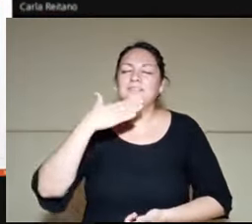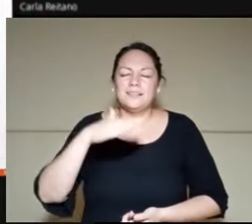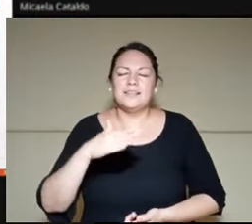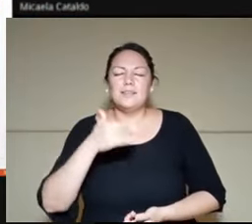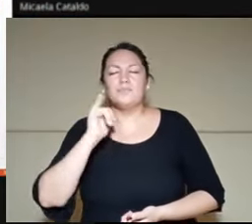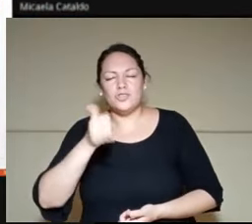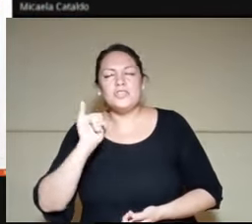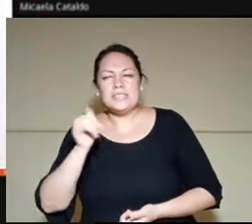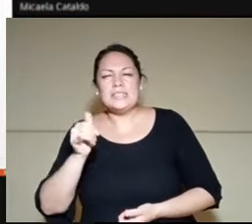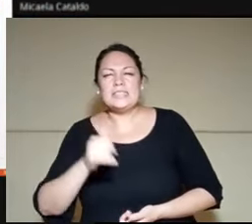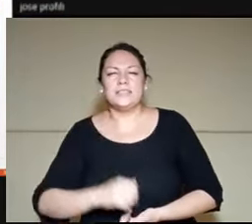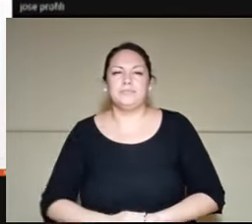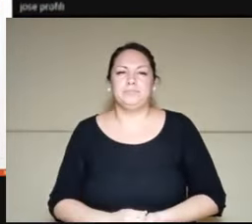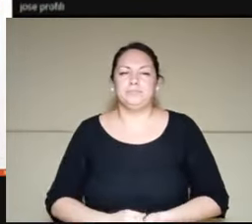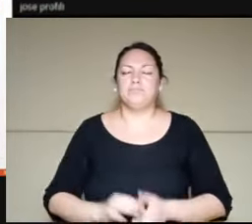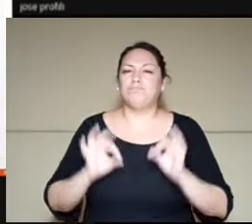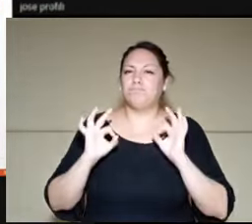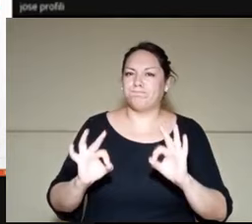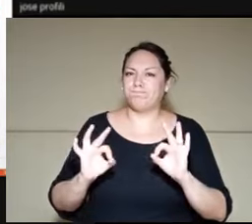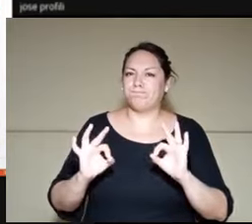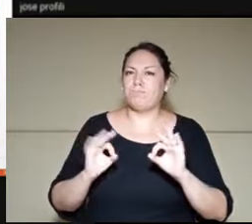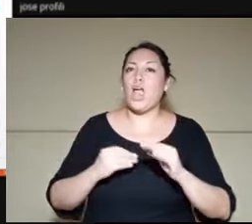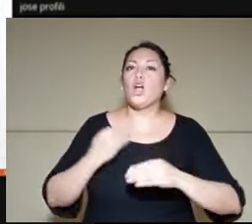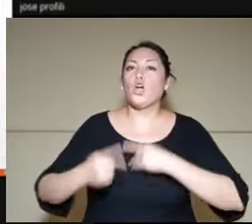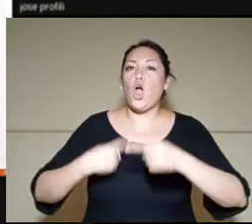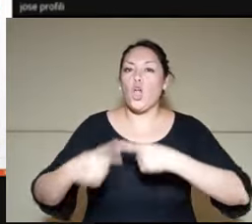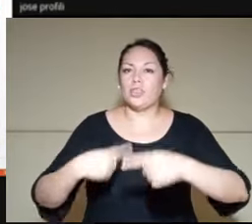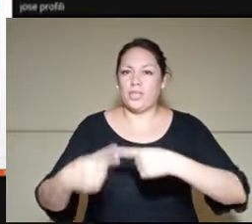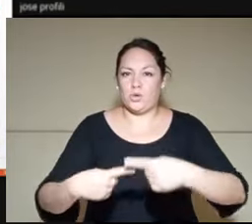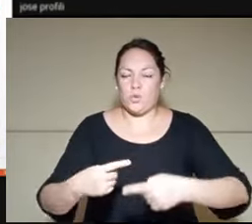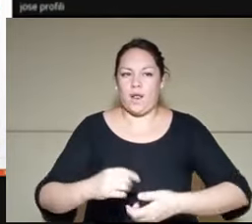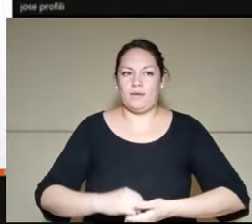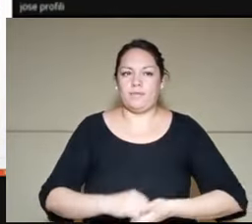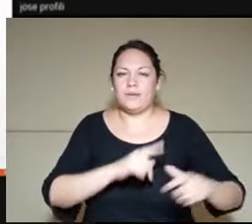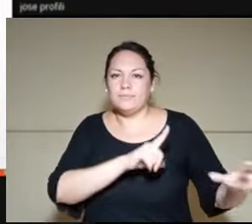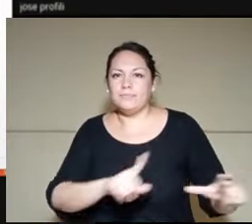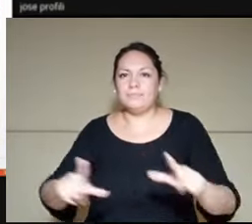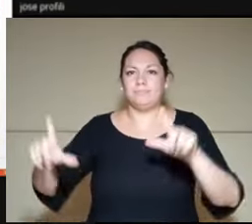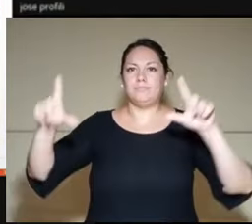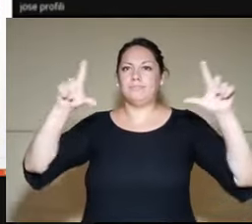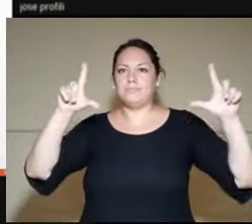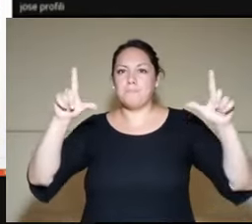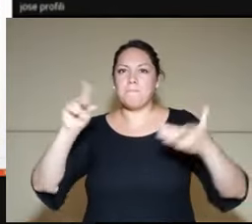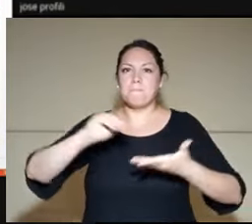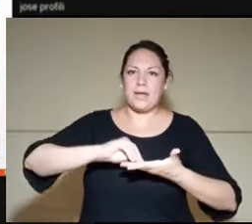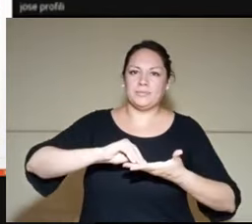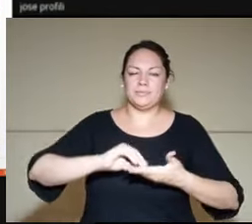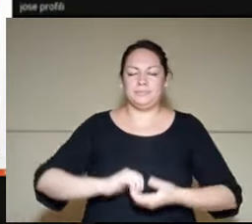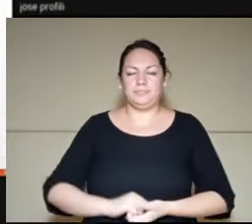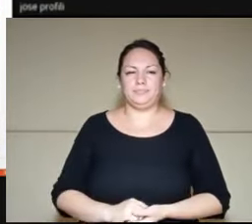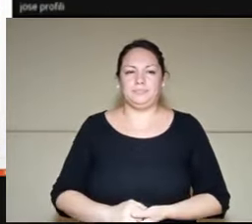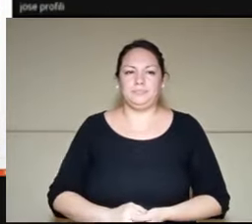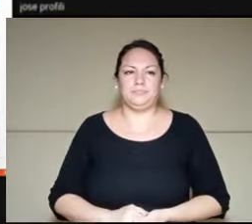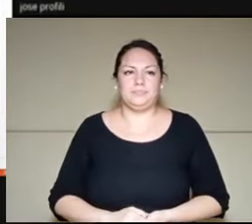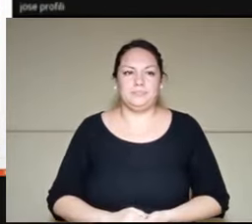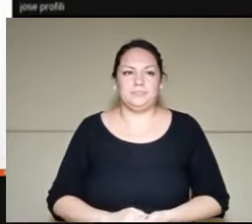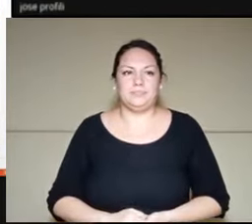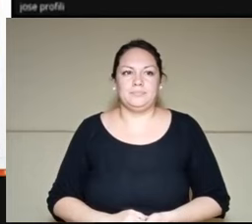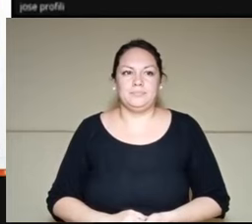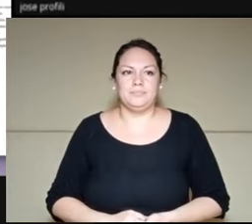Sí, profe. Sí, Bueno. Profe. Vamos bien. Bien, vamos entonces con la presentación.